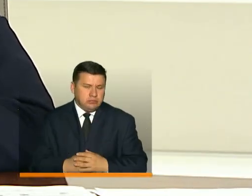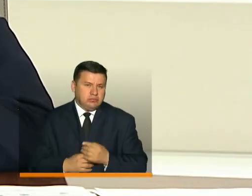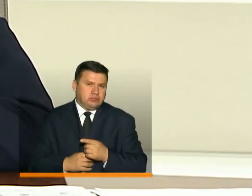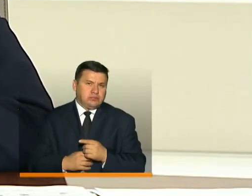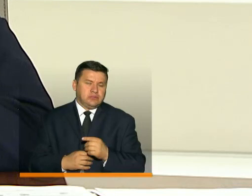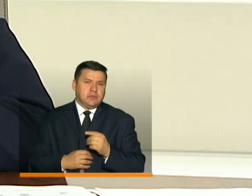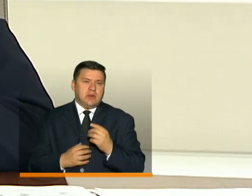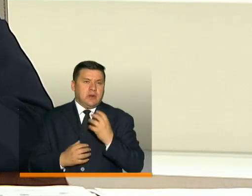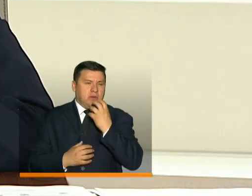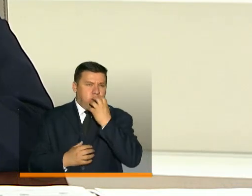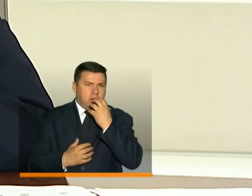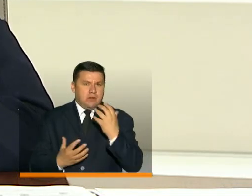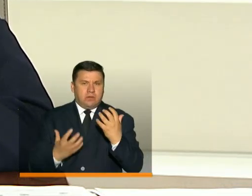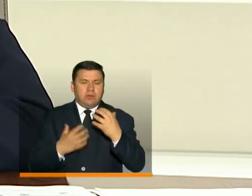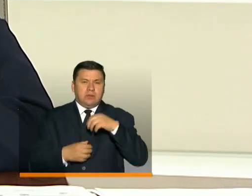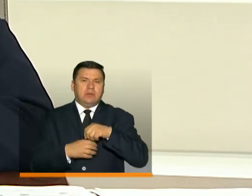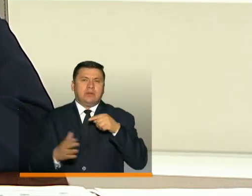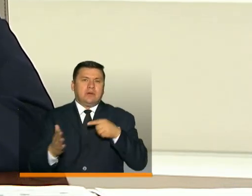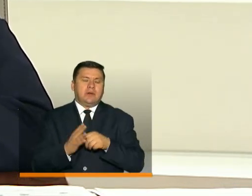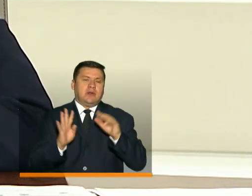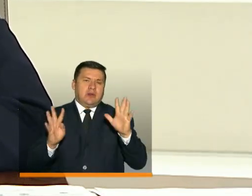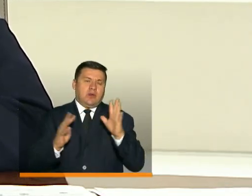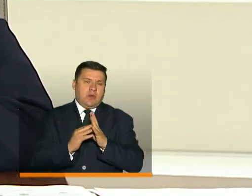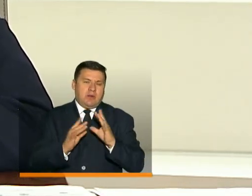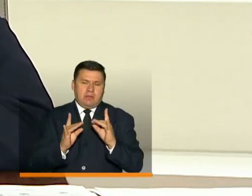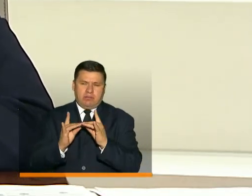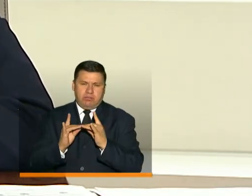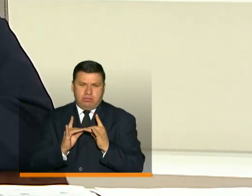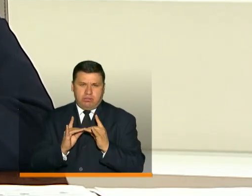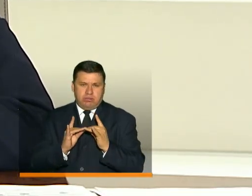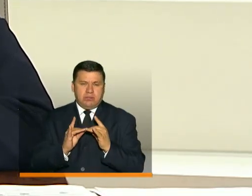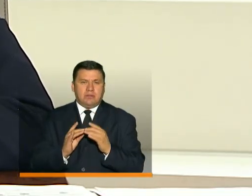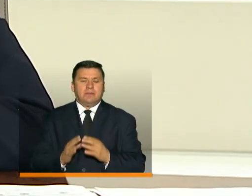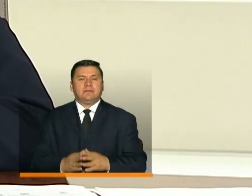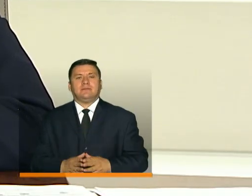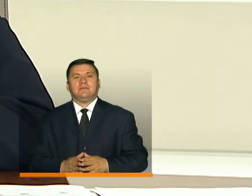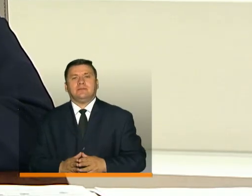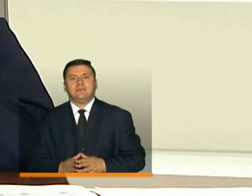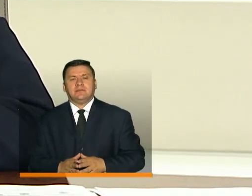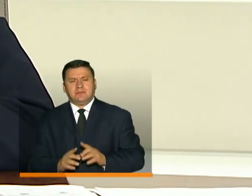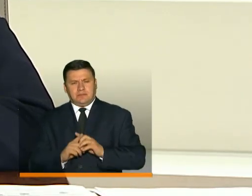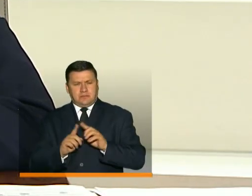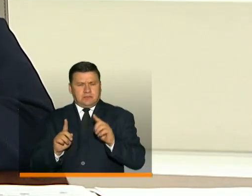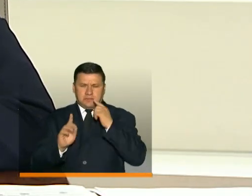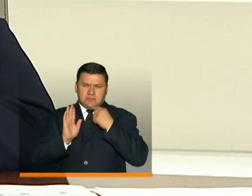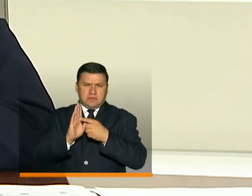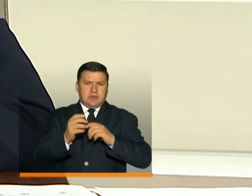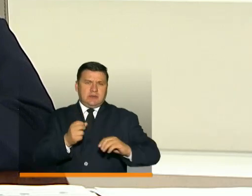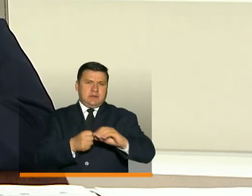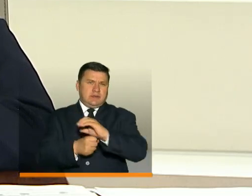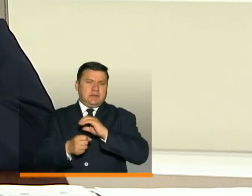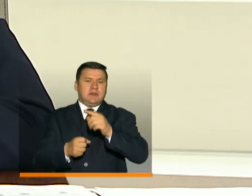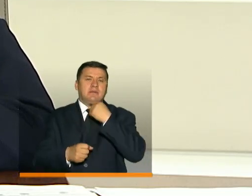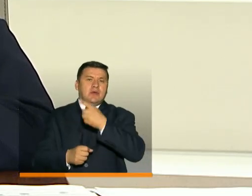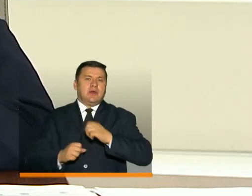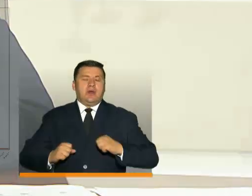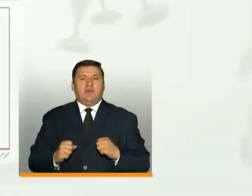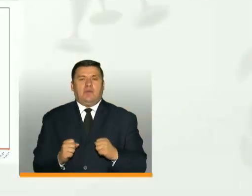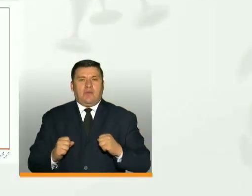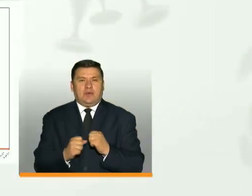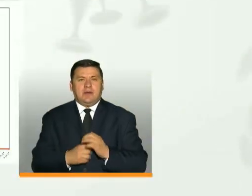con ventiladores instalados, que ya llegamos a 9.000 camas de cuidado intensivo. Pero miremos algunas ciudades, el caso de